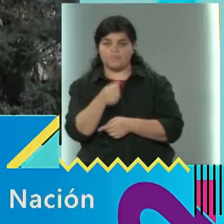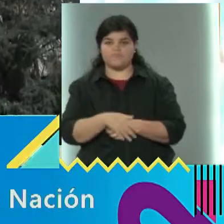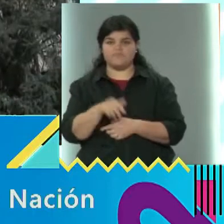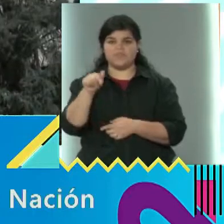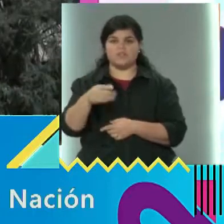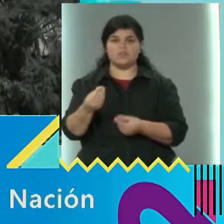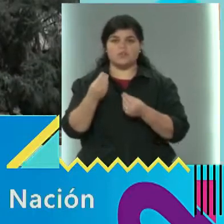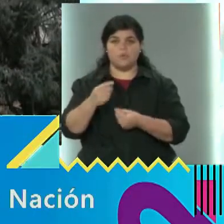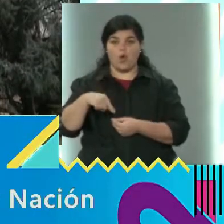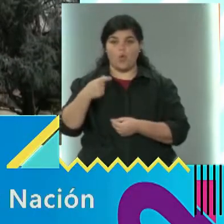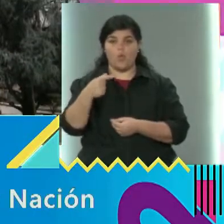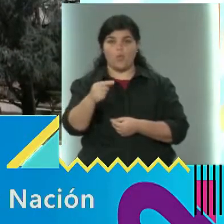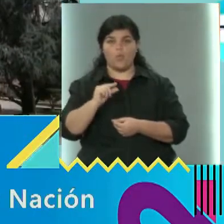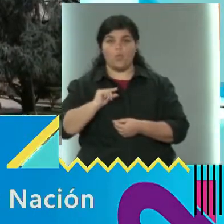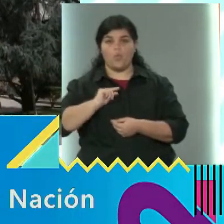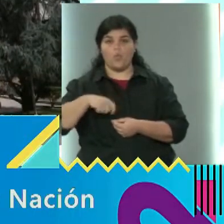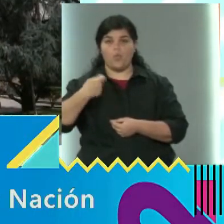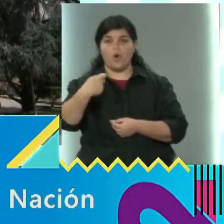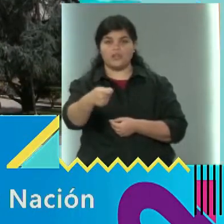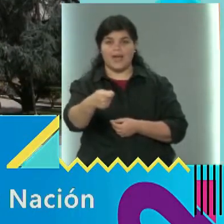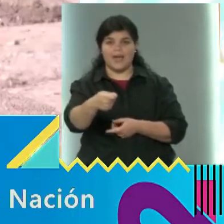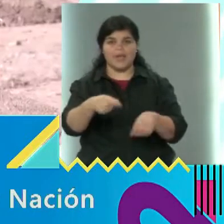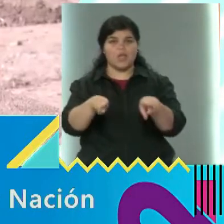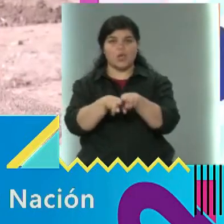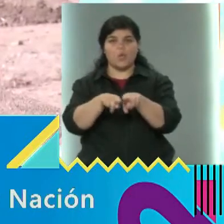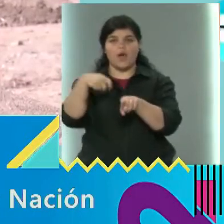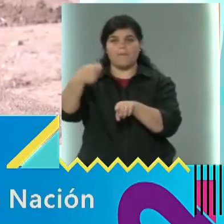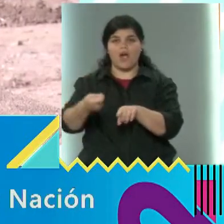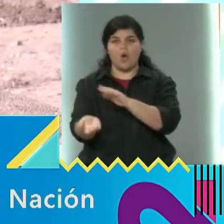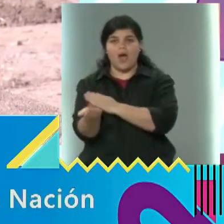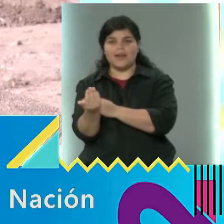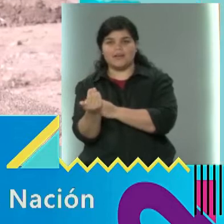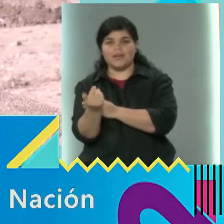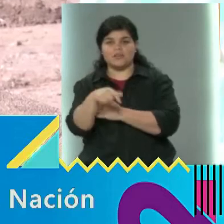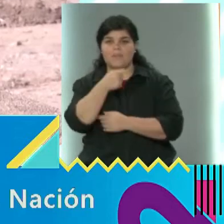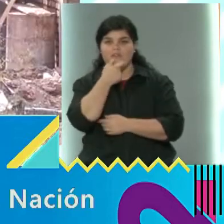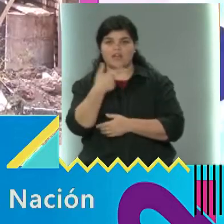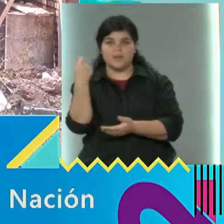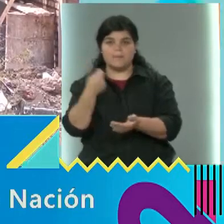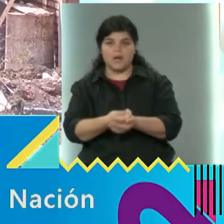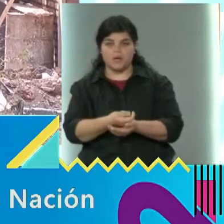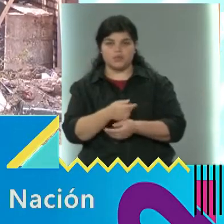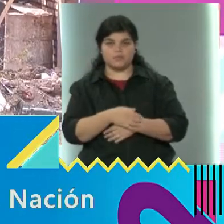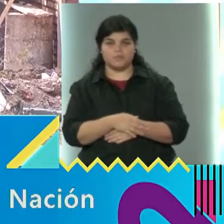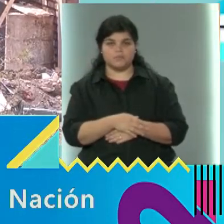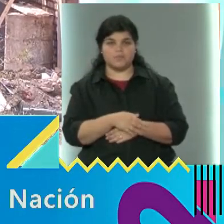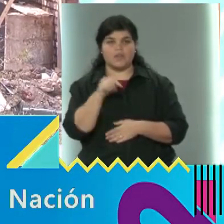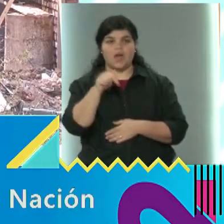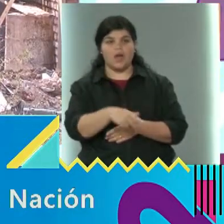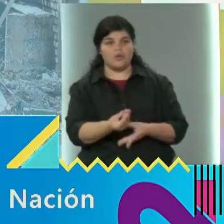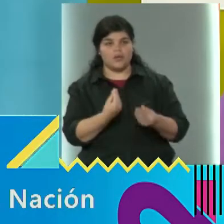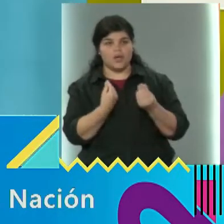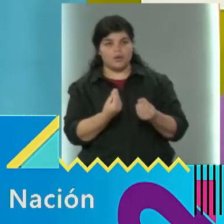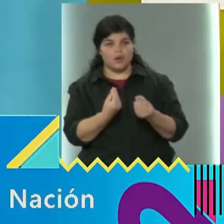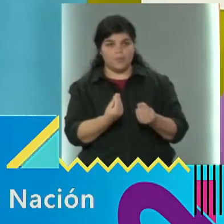cuota reemplaza un alquiler, entonces es mucho más accesible para los clientes. Bien, perfecto. Y hoy en la actualidad, ¿cuántos son los créditos